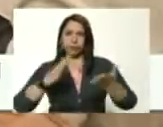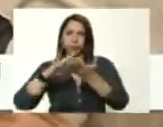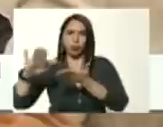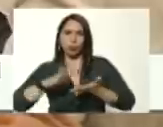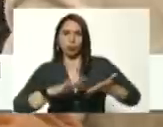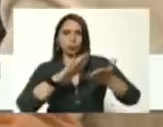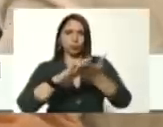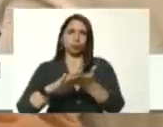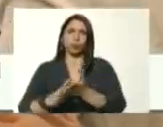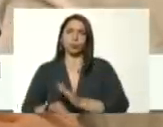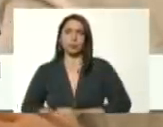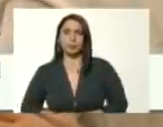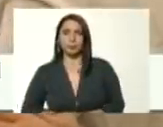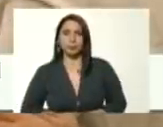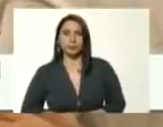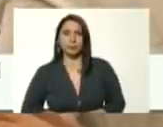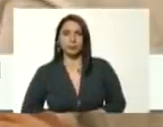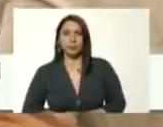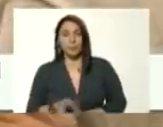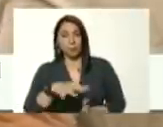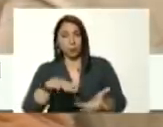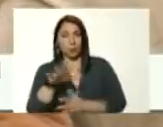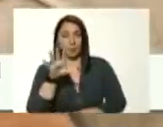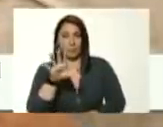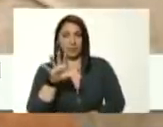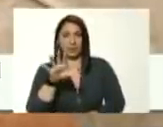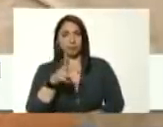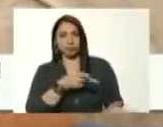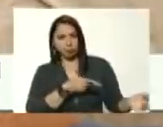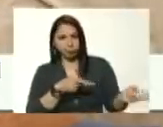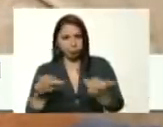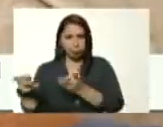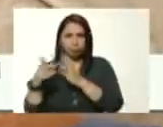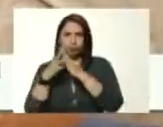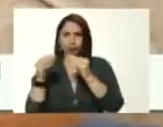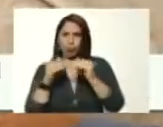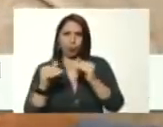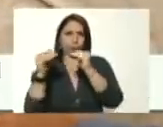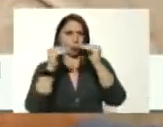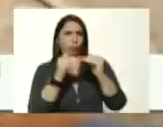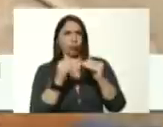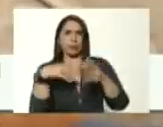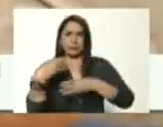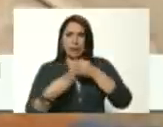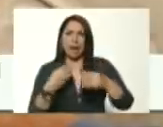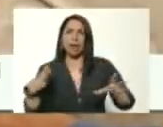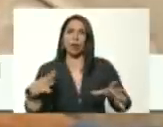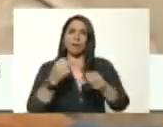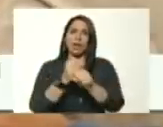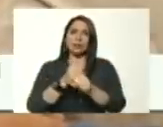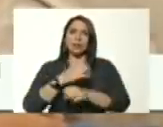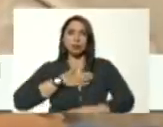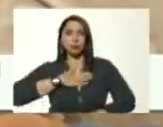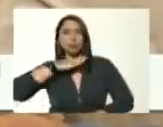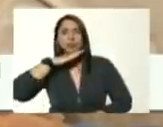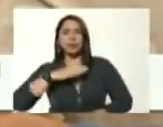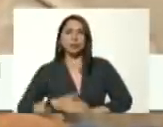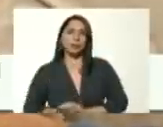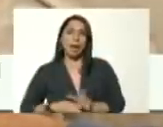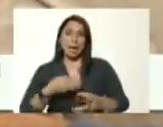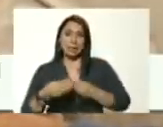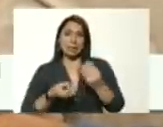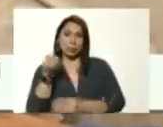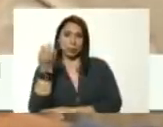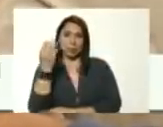los graves problemas que tiene el país y quiero invitarlos a todos a que se genere la confianza suficiente de lo que está haciendo el